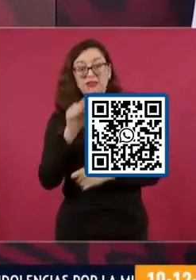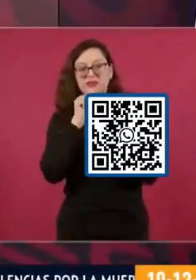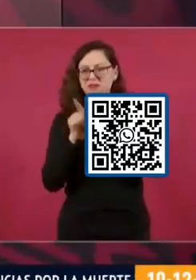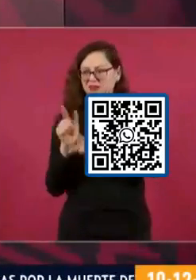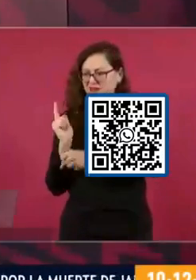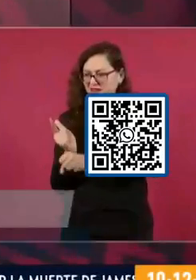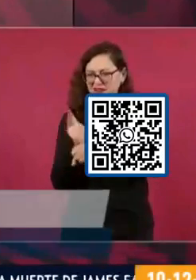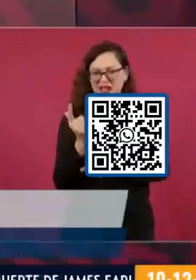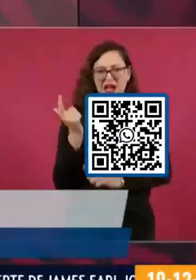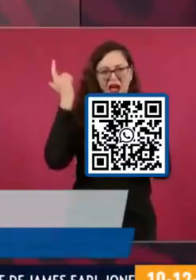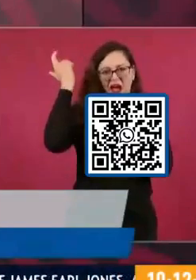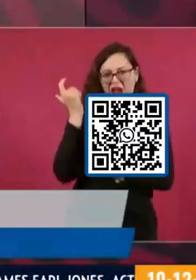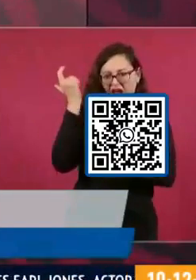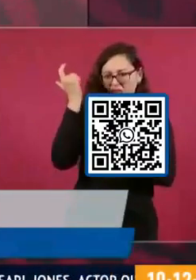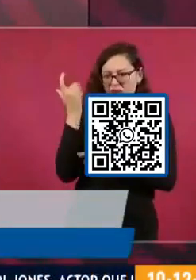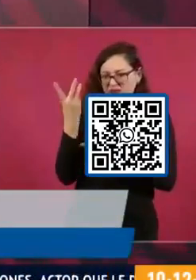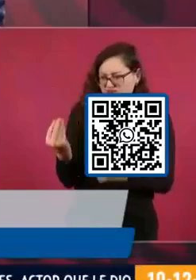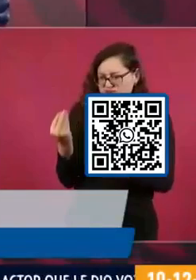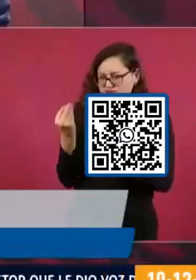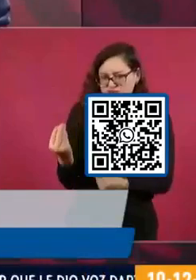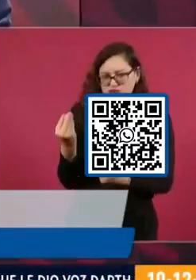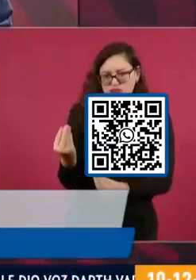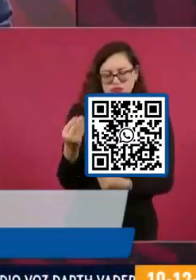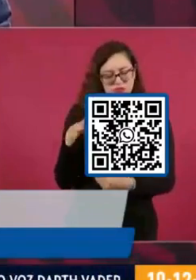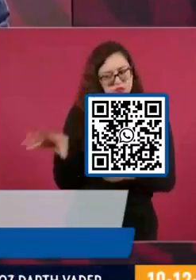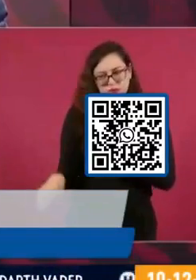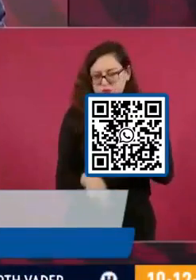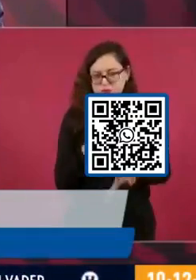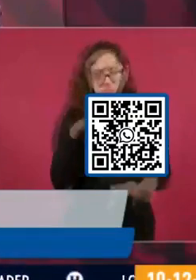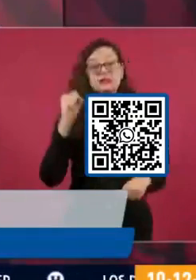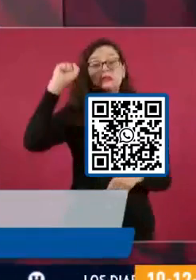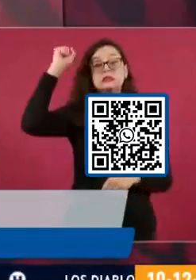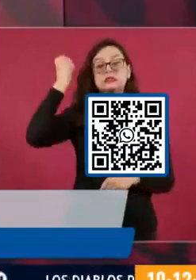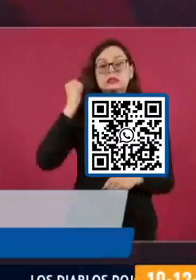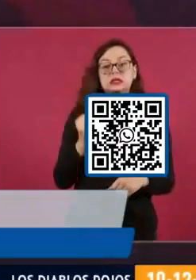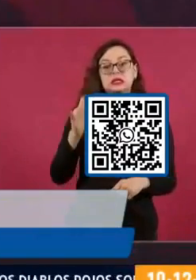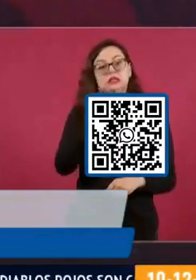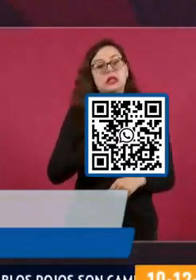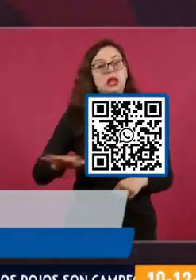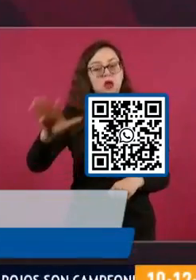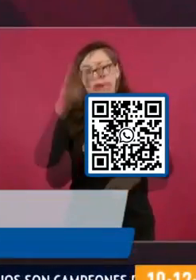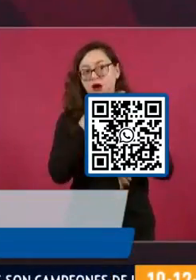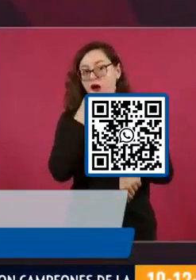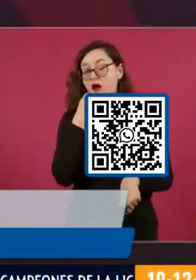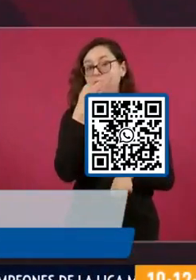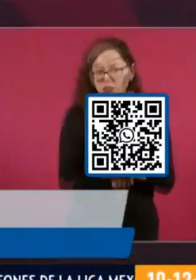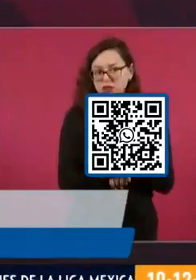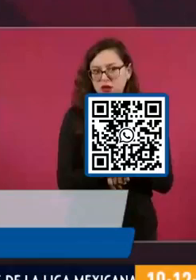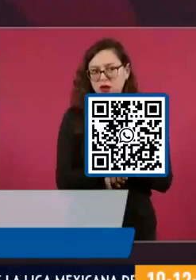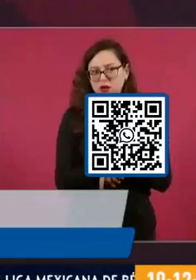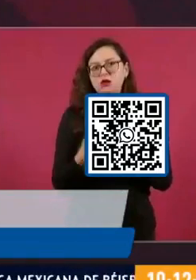Y decirle a los ciudadanos de Sinaloa y de Culiacán que se